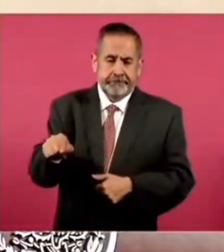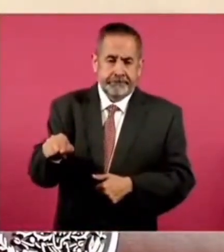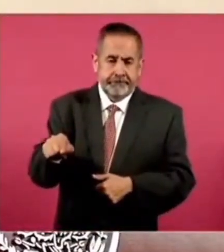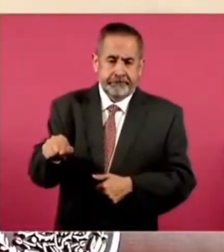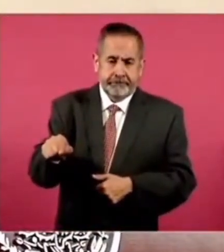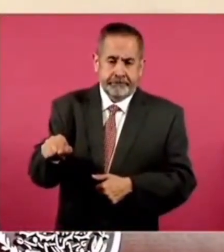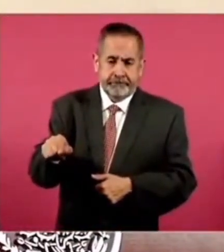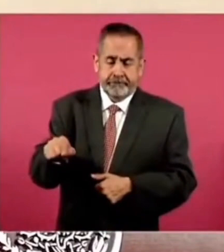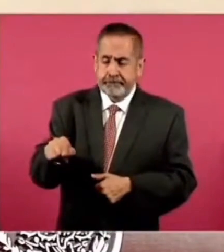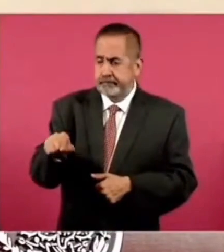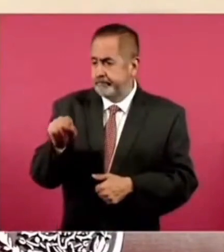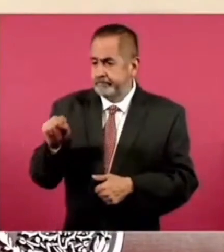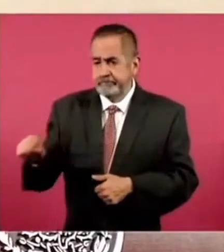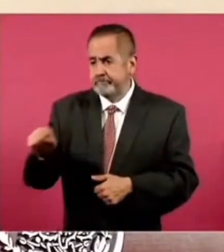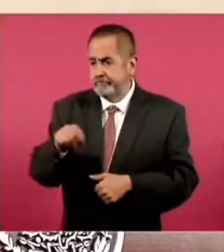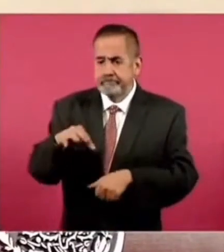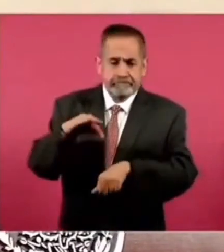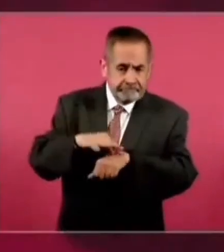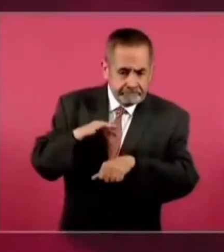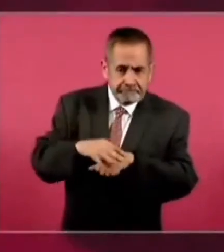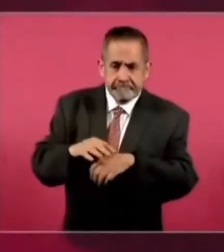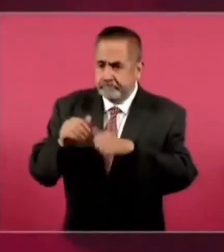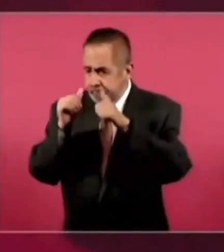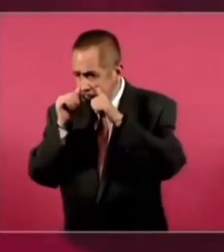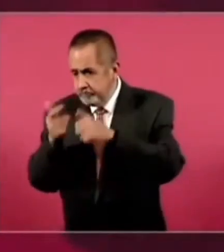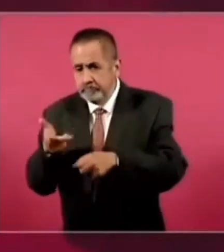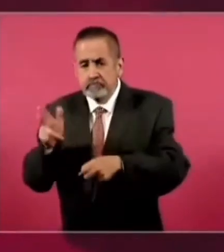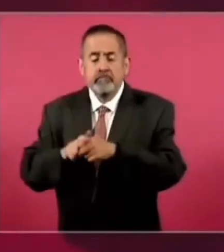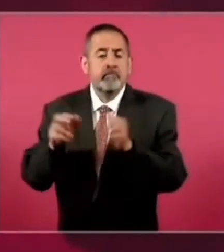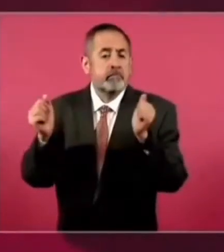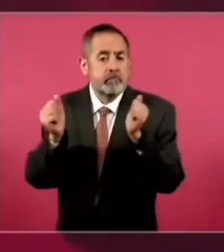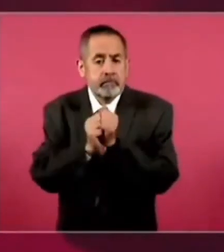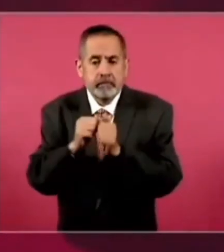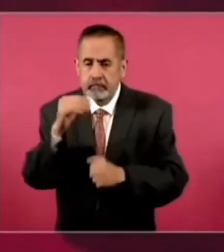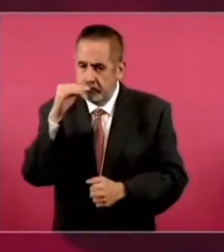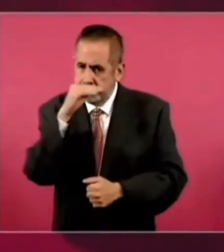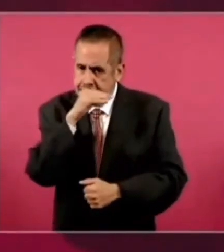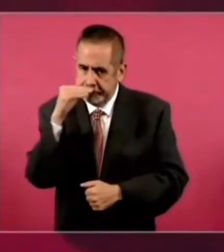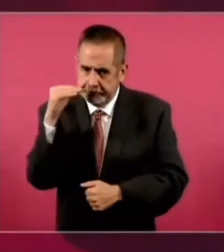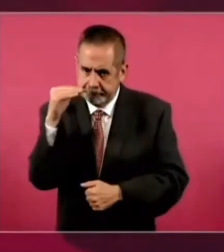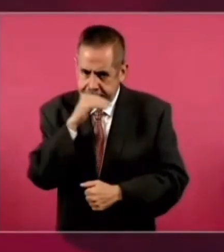la atención médica de manera gratuita